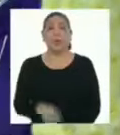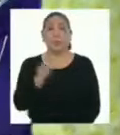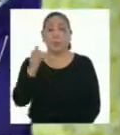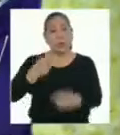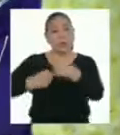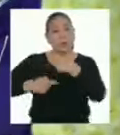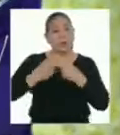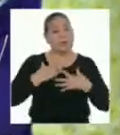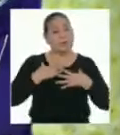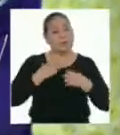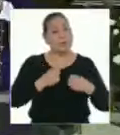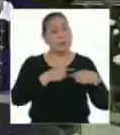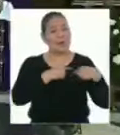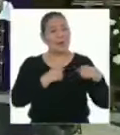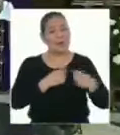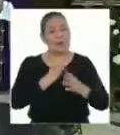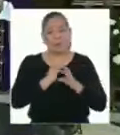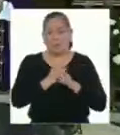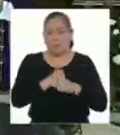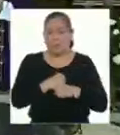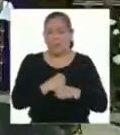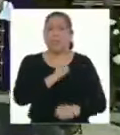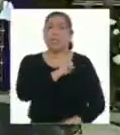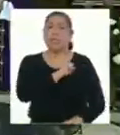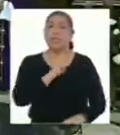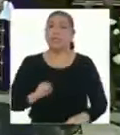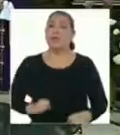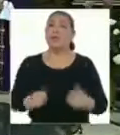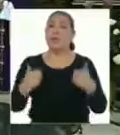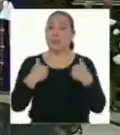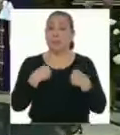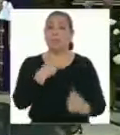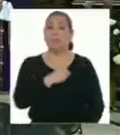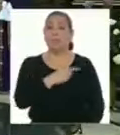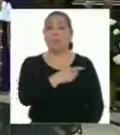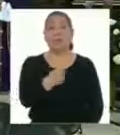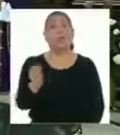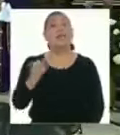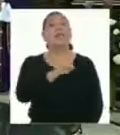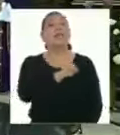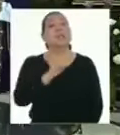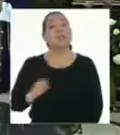Tú que has venido a sanar los corazones afligidos, Señor, ten piedad.